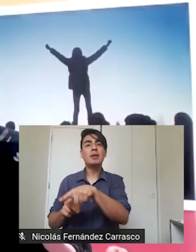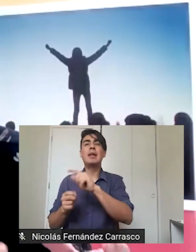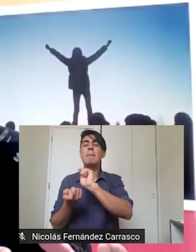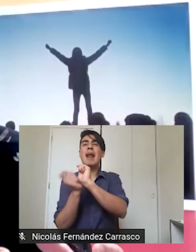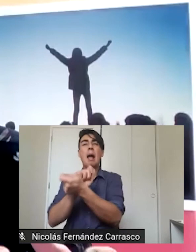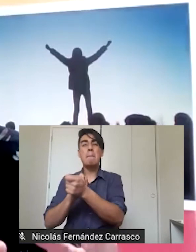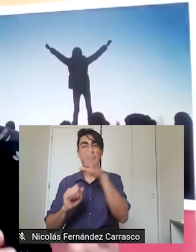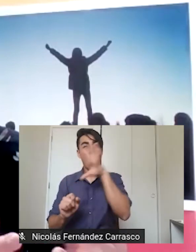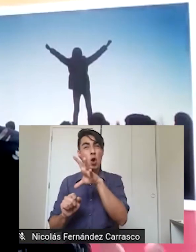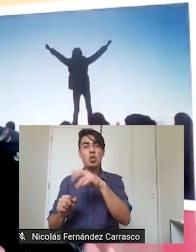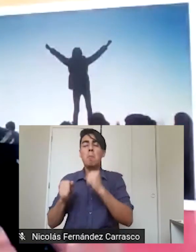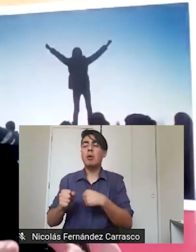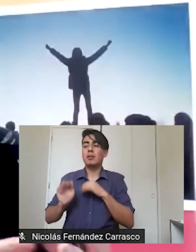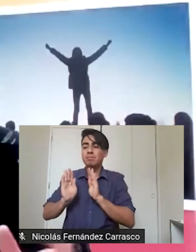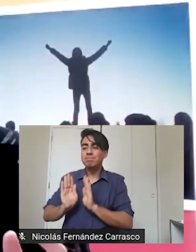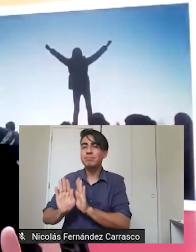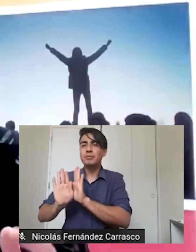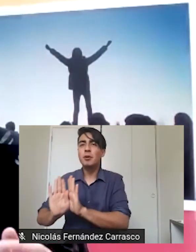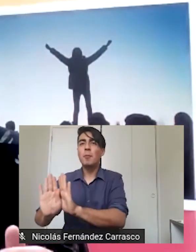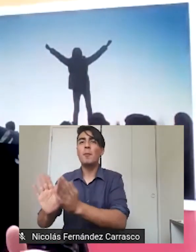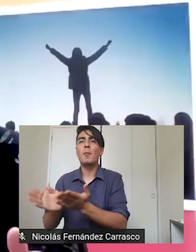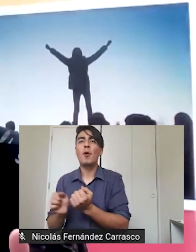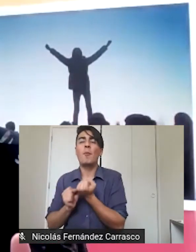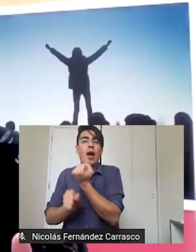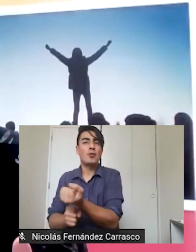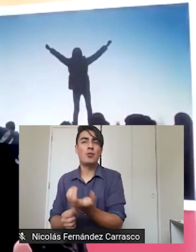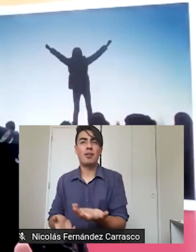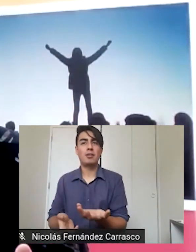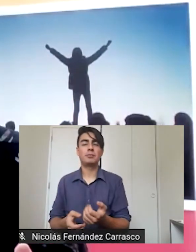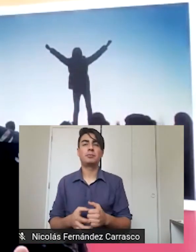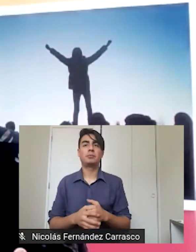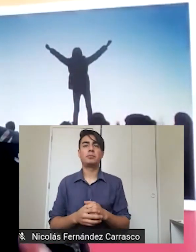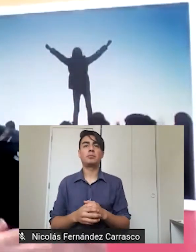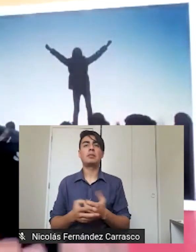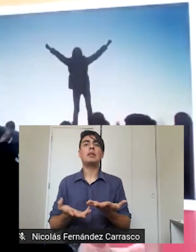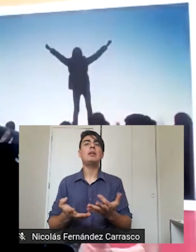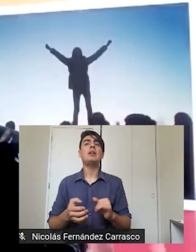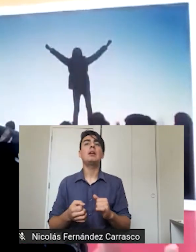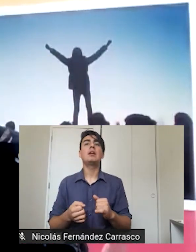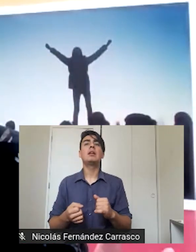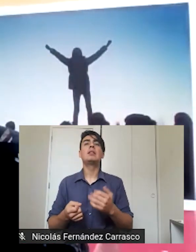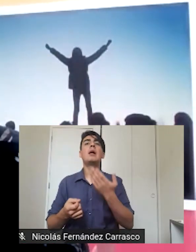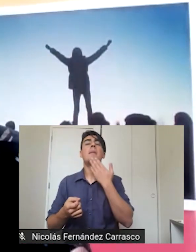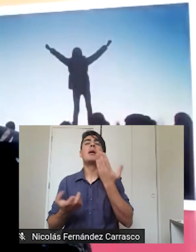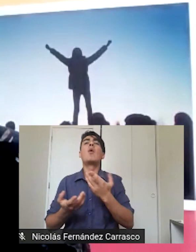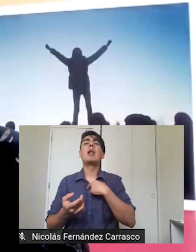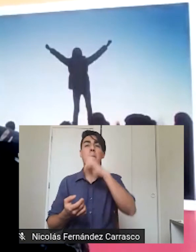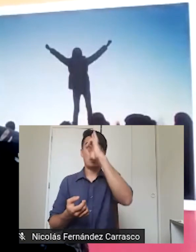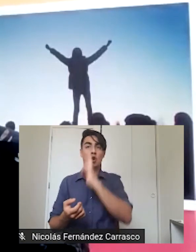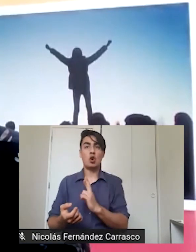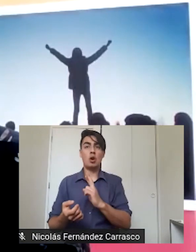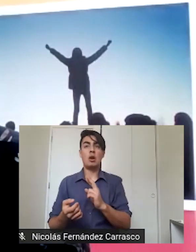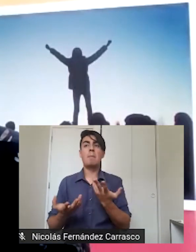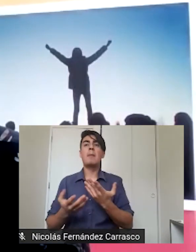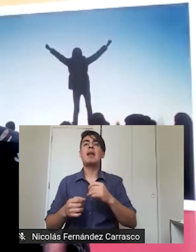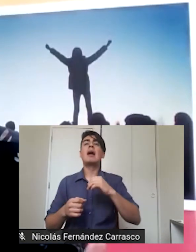respuesta, cuál es también el rol de esta persona cuando está enfrentando esta